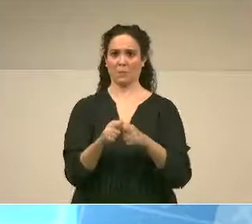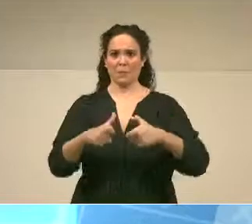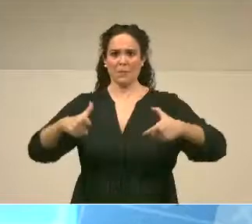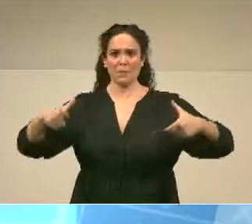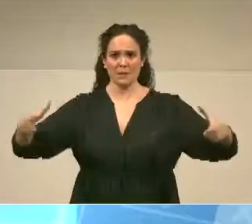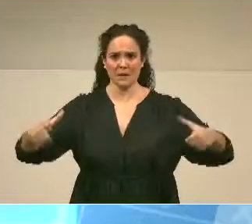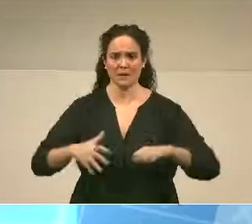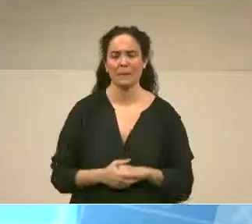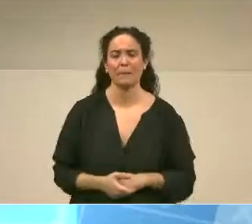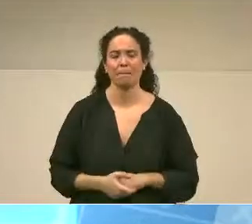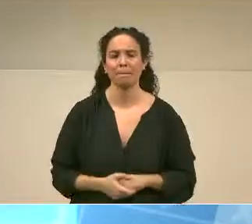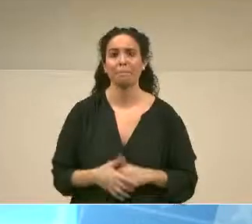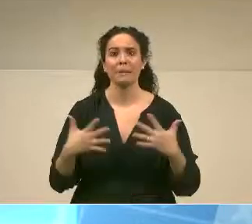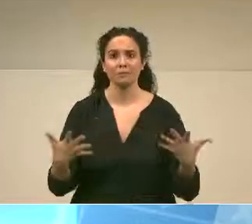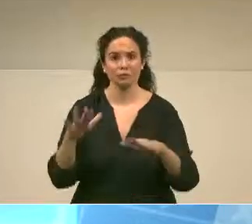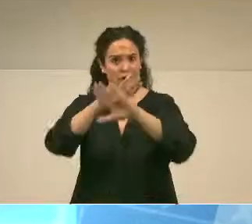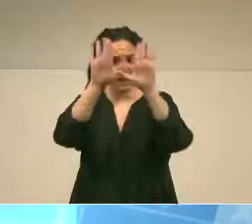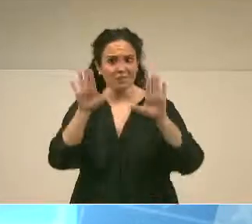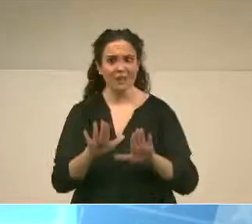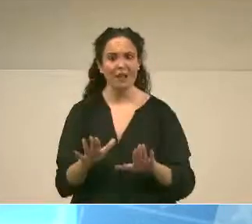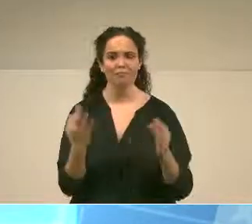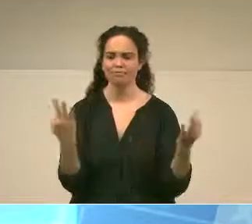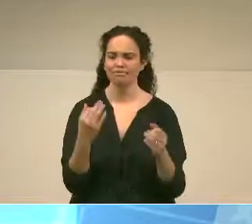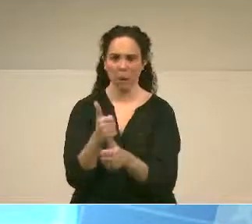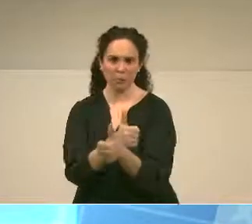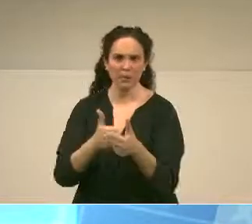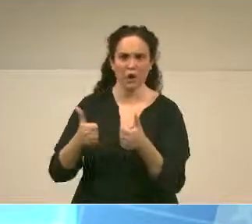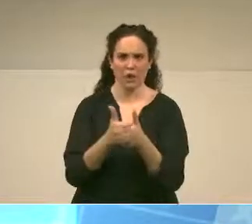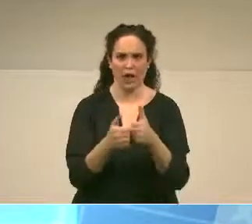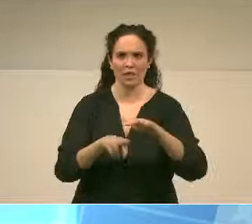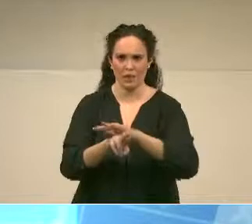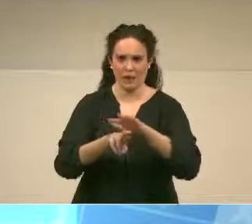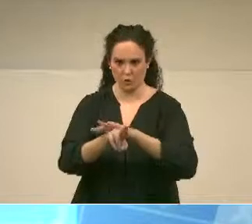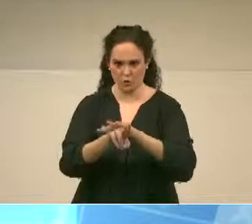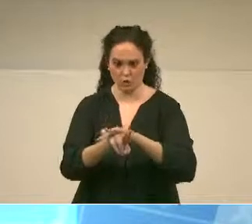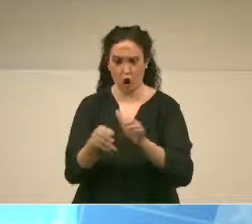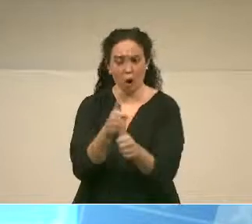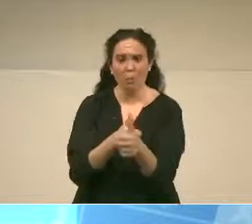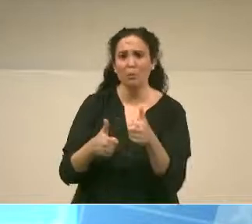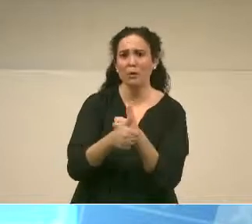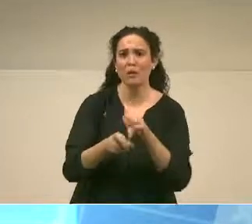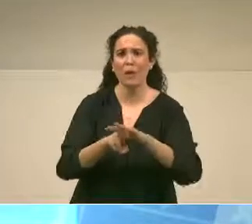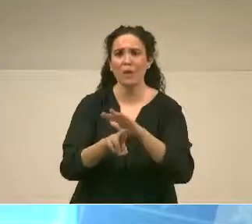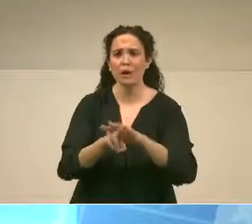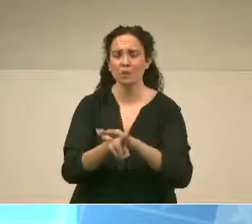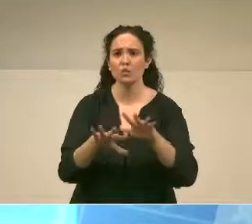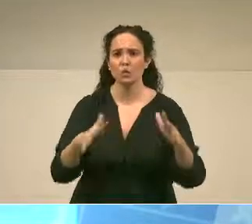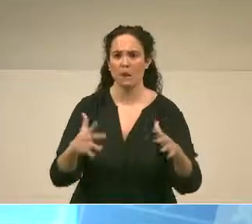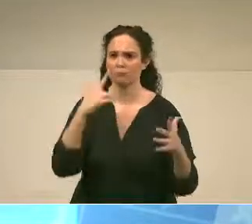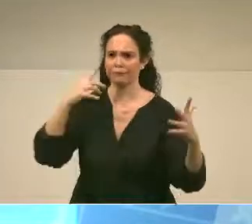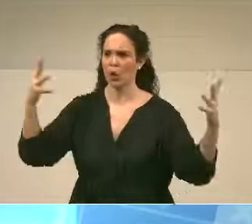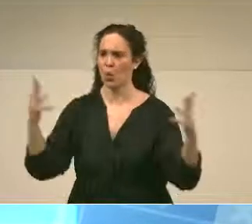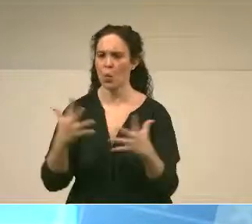esto lo que puede requerirnos es una priorización de los recursos, atendiendo siempre a lo urgente y tratando